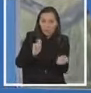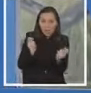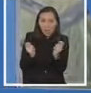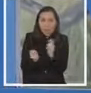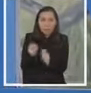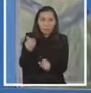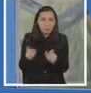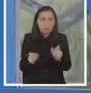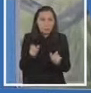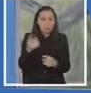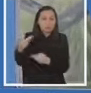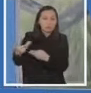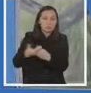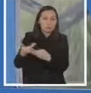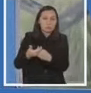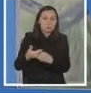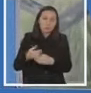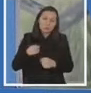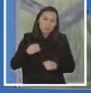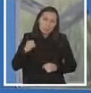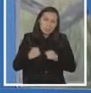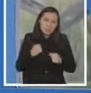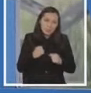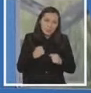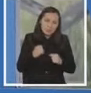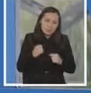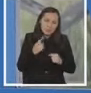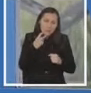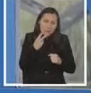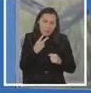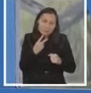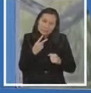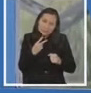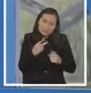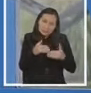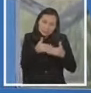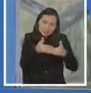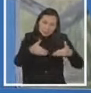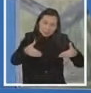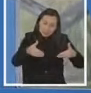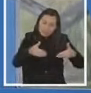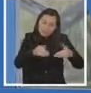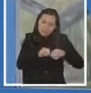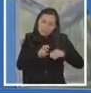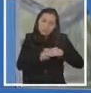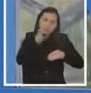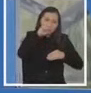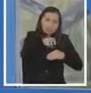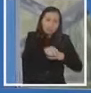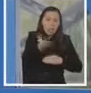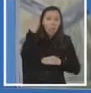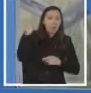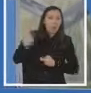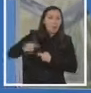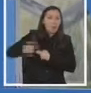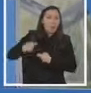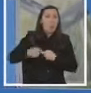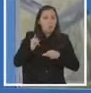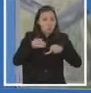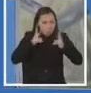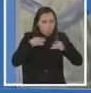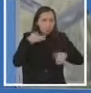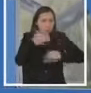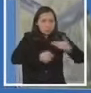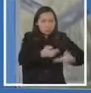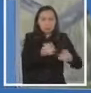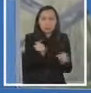que la ciudadanía demanda. Ir corriendo las barreras de lo que en algún momento nos dijeron que no se podía. Con